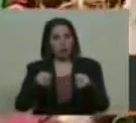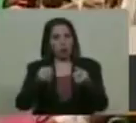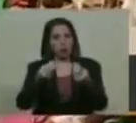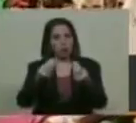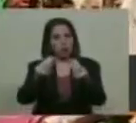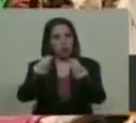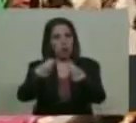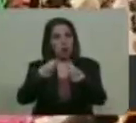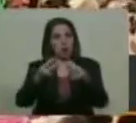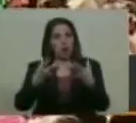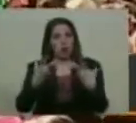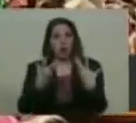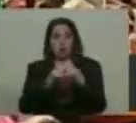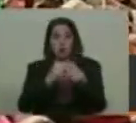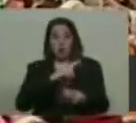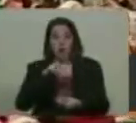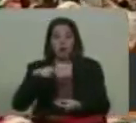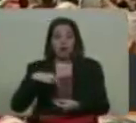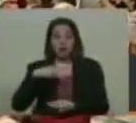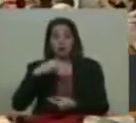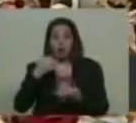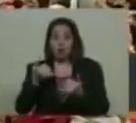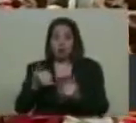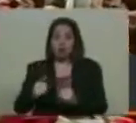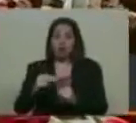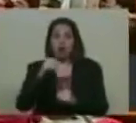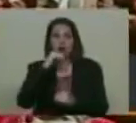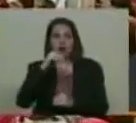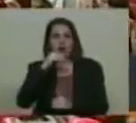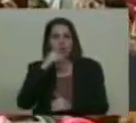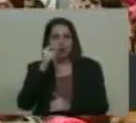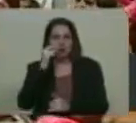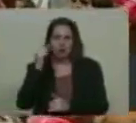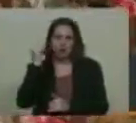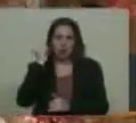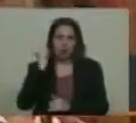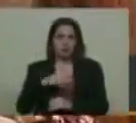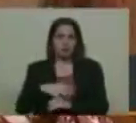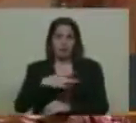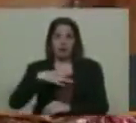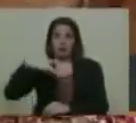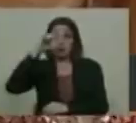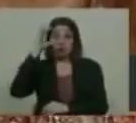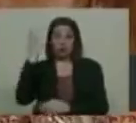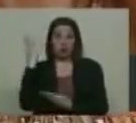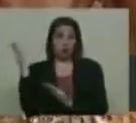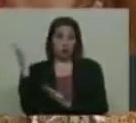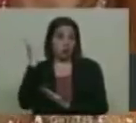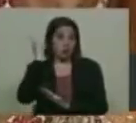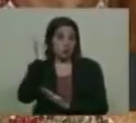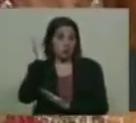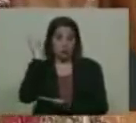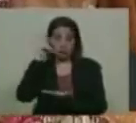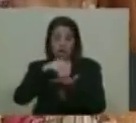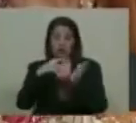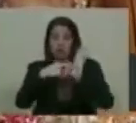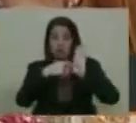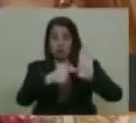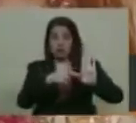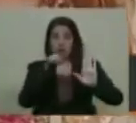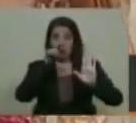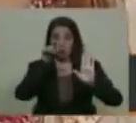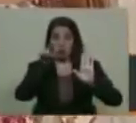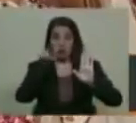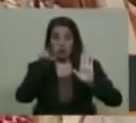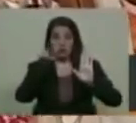nuestros nietos, a nuestras nietas, con el espíritu que esta mujer, que las representa a ustedes, lleva todos